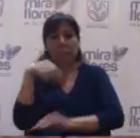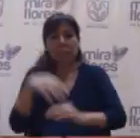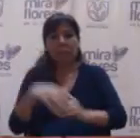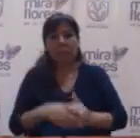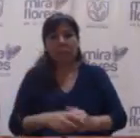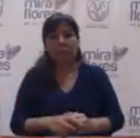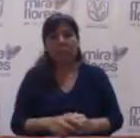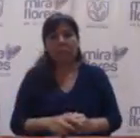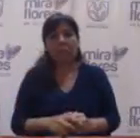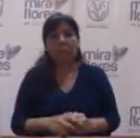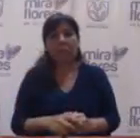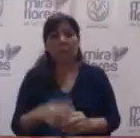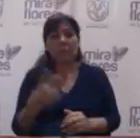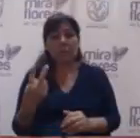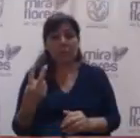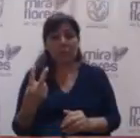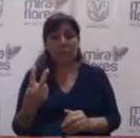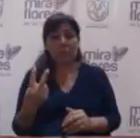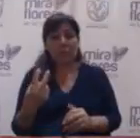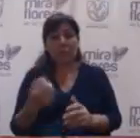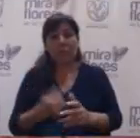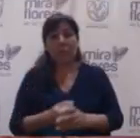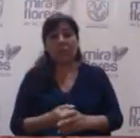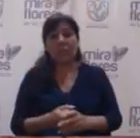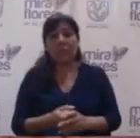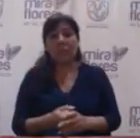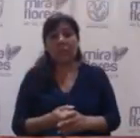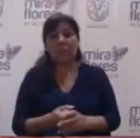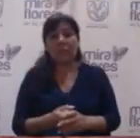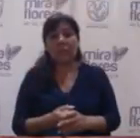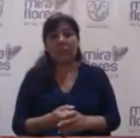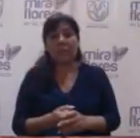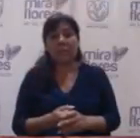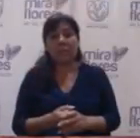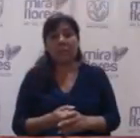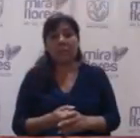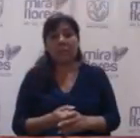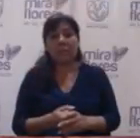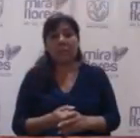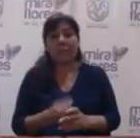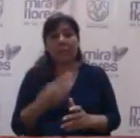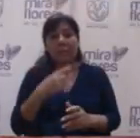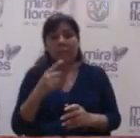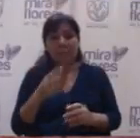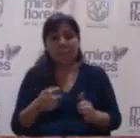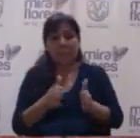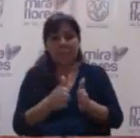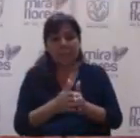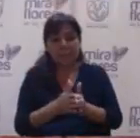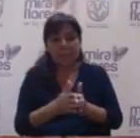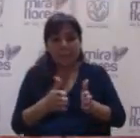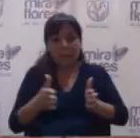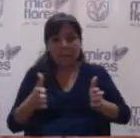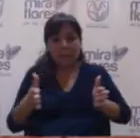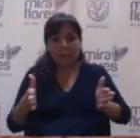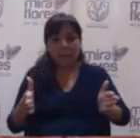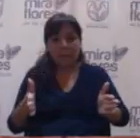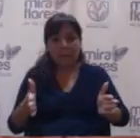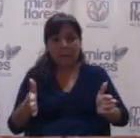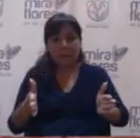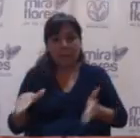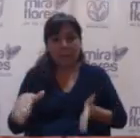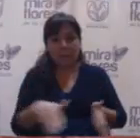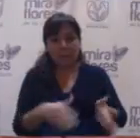con Fanning y el otro en Fanning con Malecón 28 de julio. Se han hecho ampliaciones también de algunas partes de las